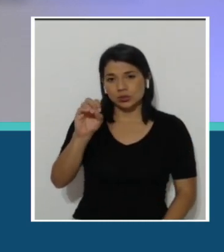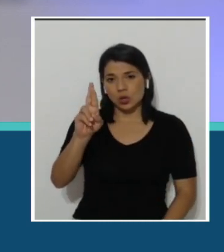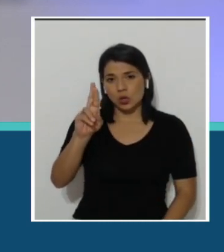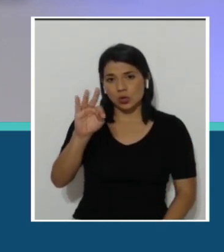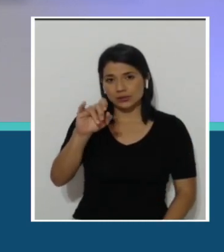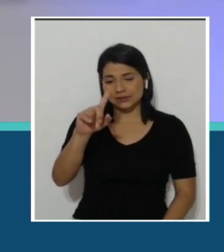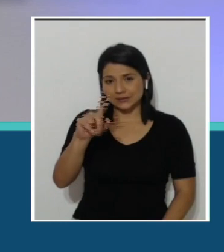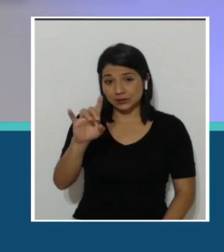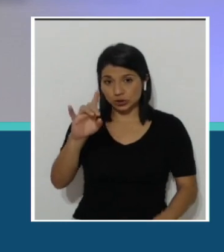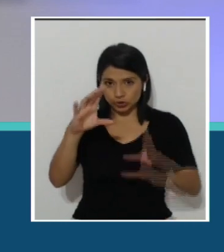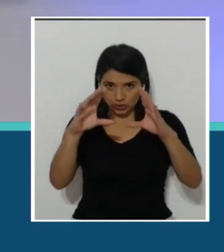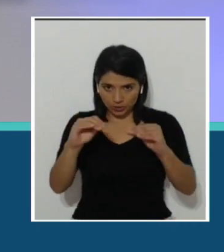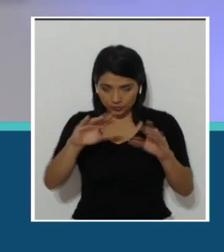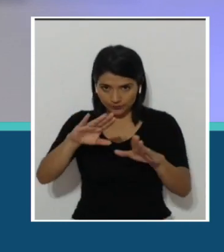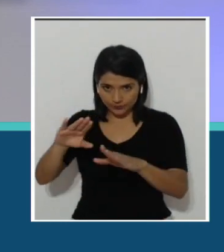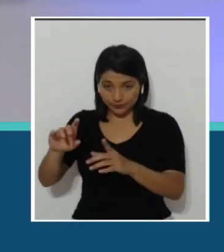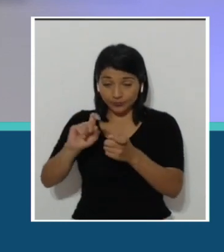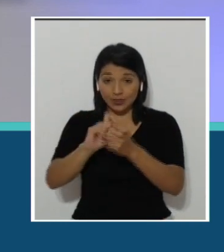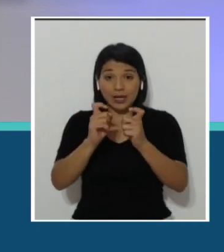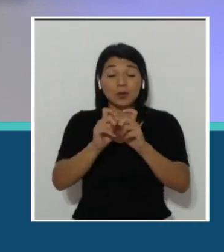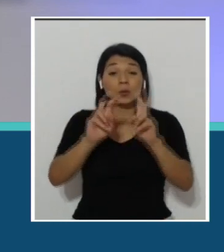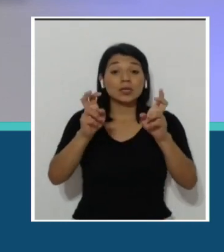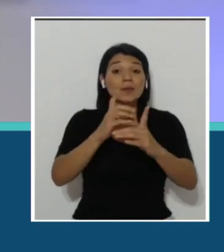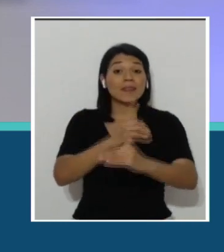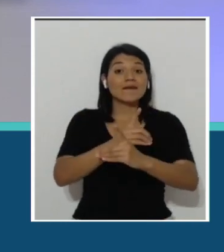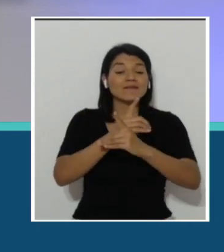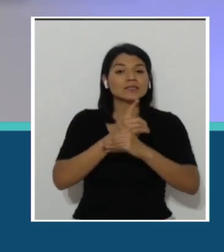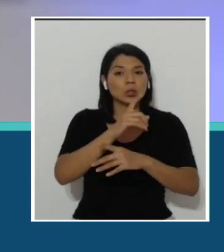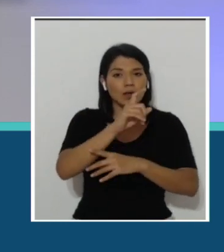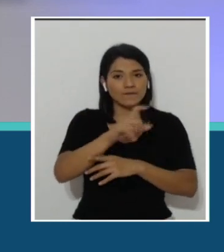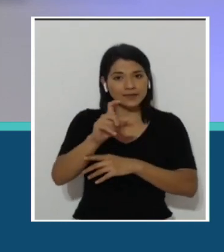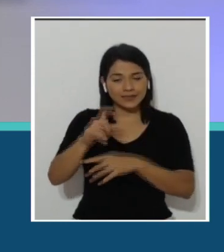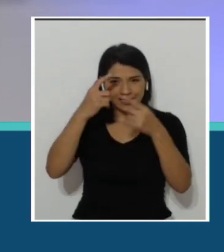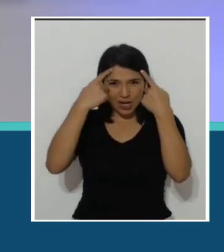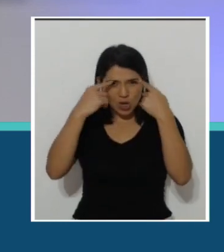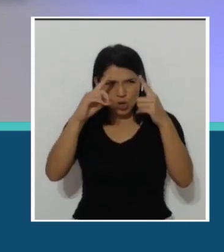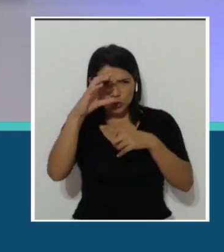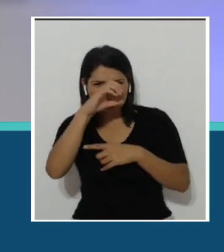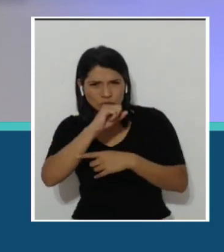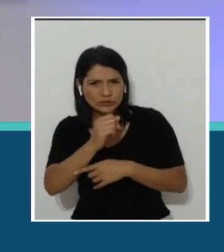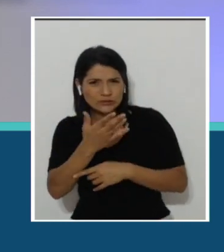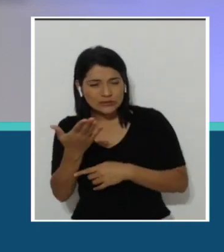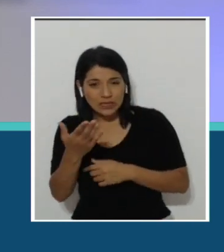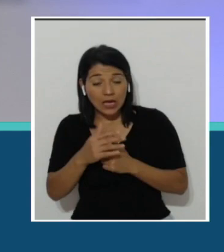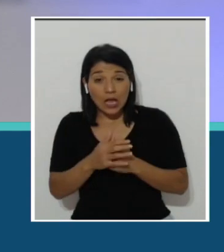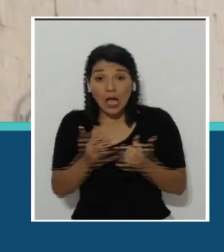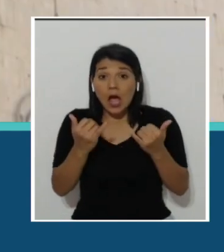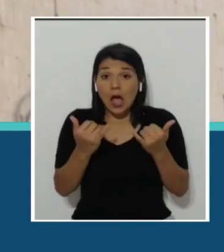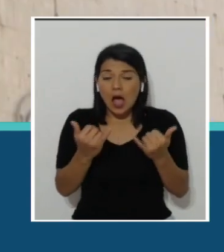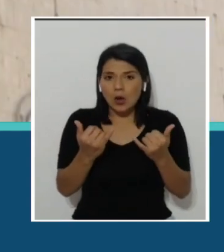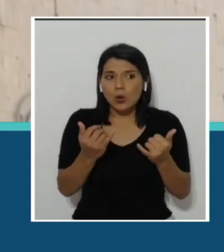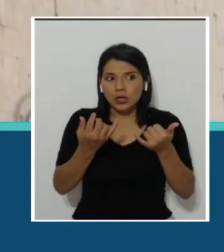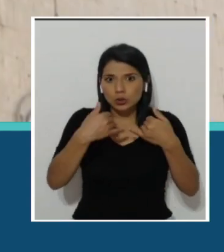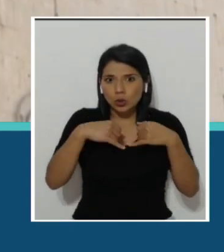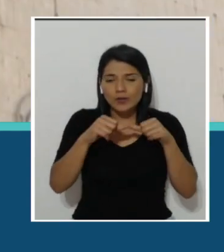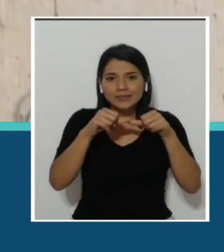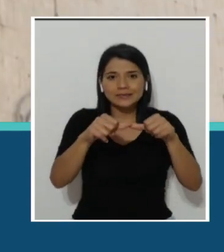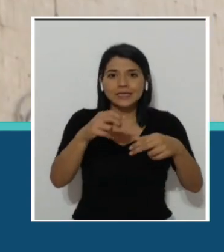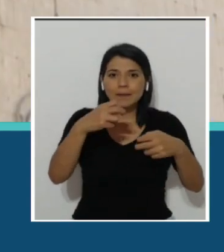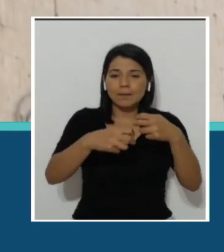cambiar de tema. La Defensoría de los Habitantes logró detectar que en la actualidad persisten los problemas con el pago